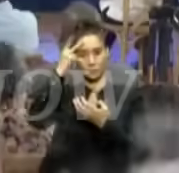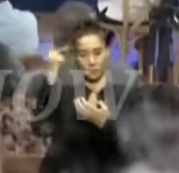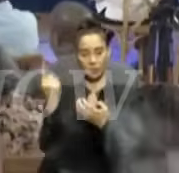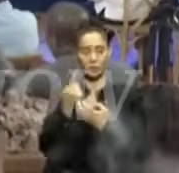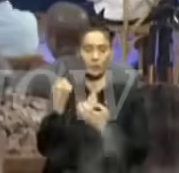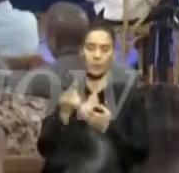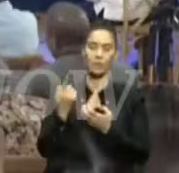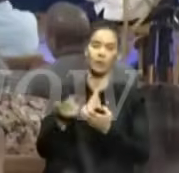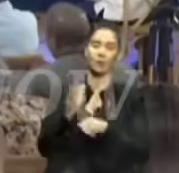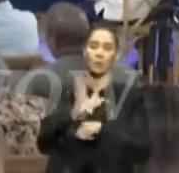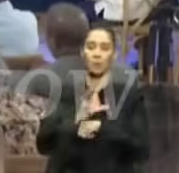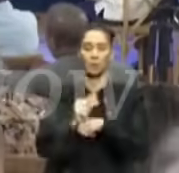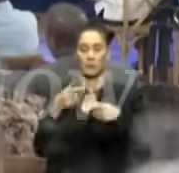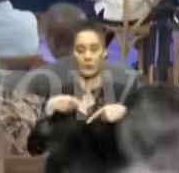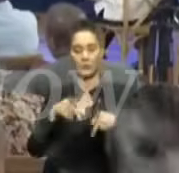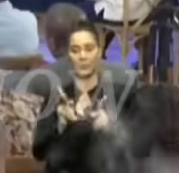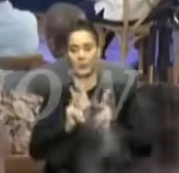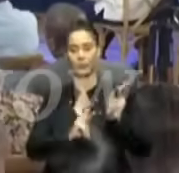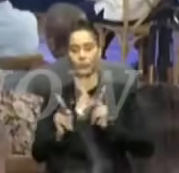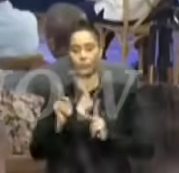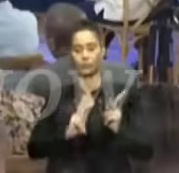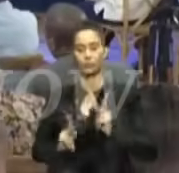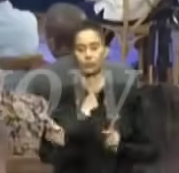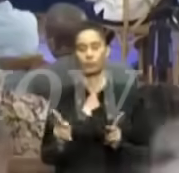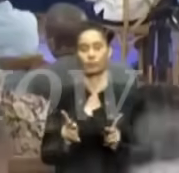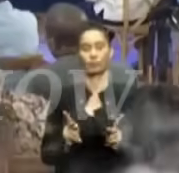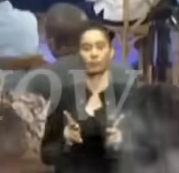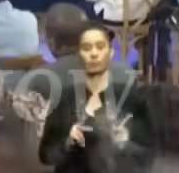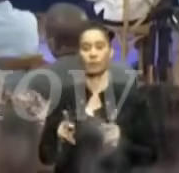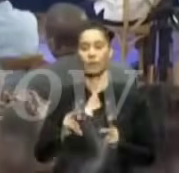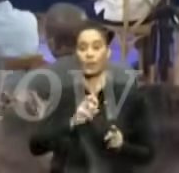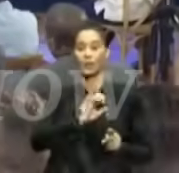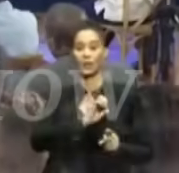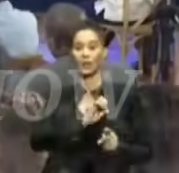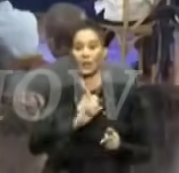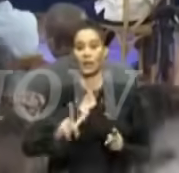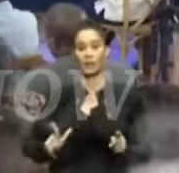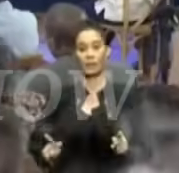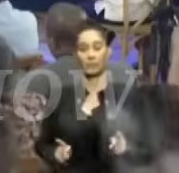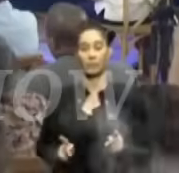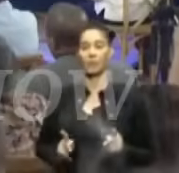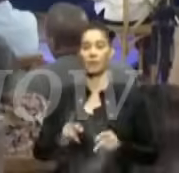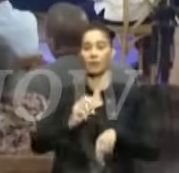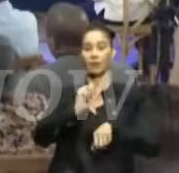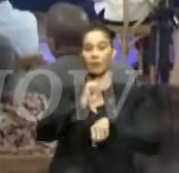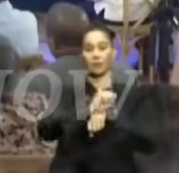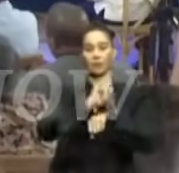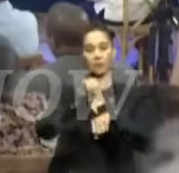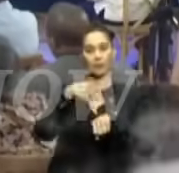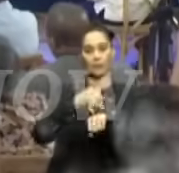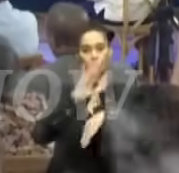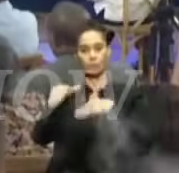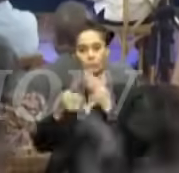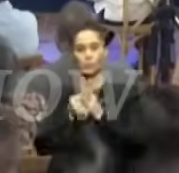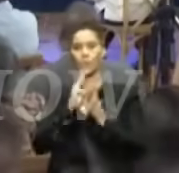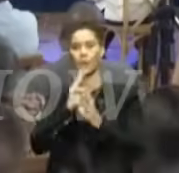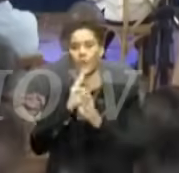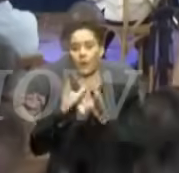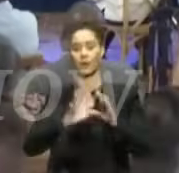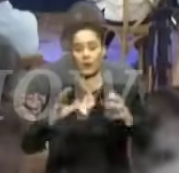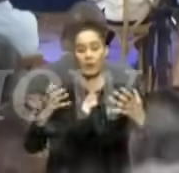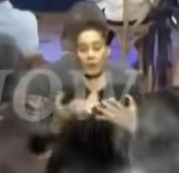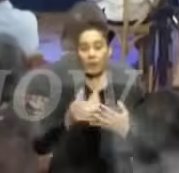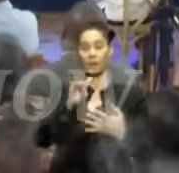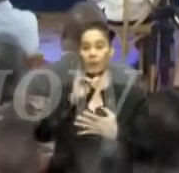voy al eh a Elías Piña y a San Juan todo el mundo me hablaba de la presa de joka Yo